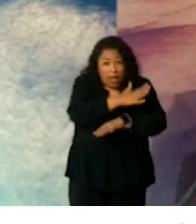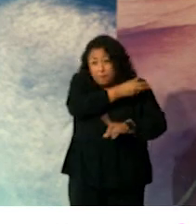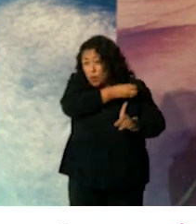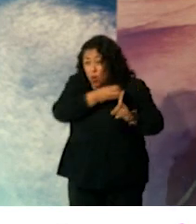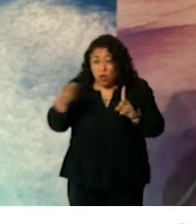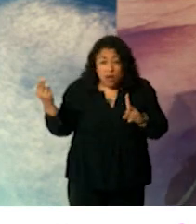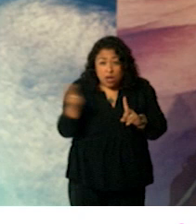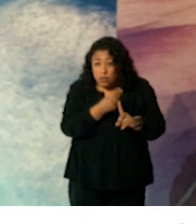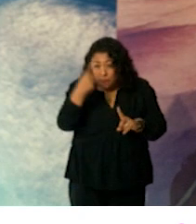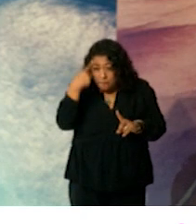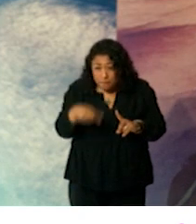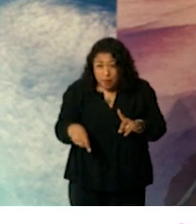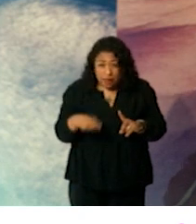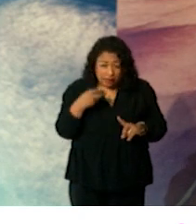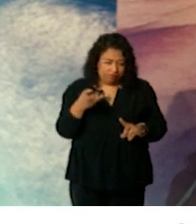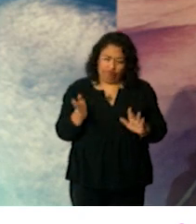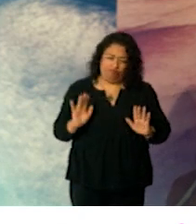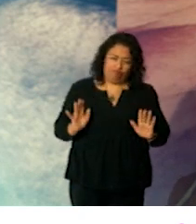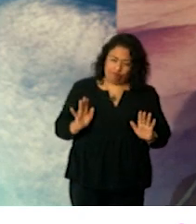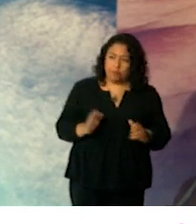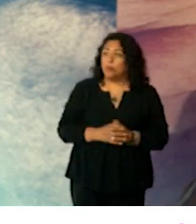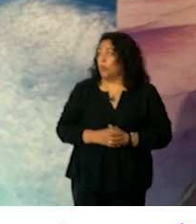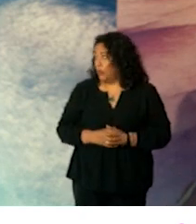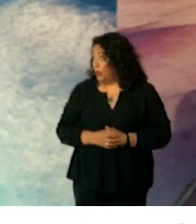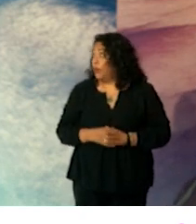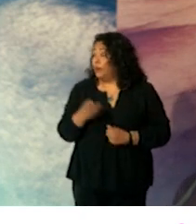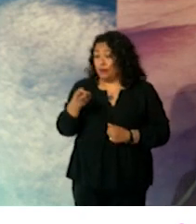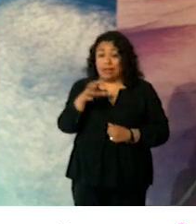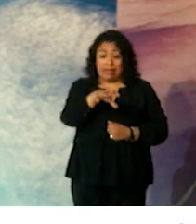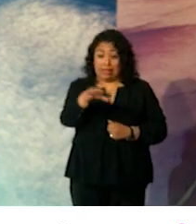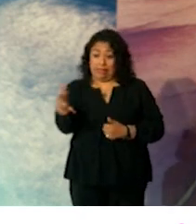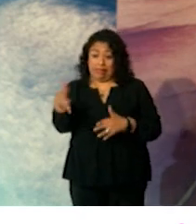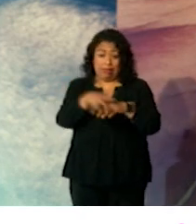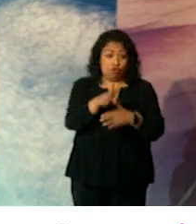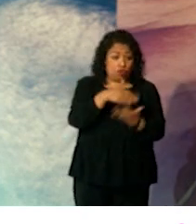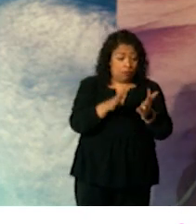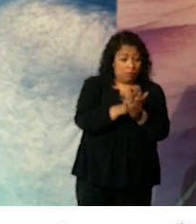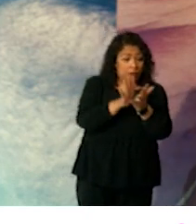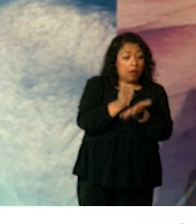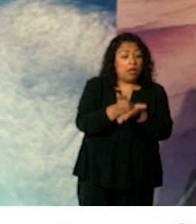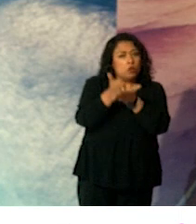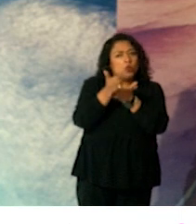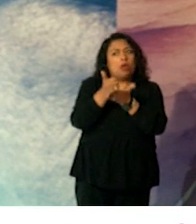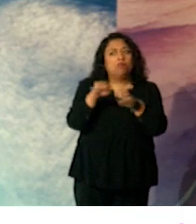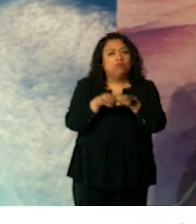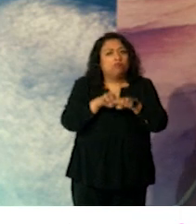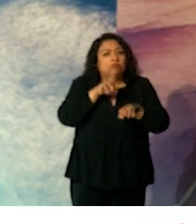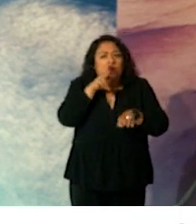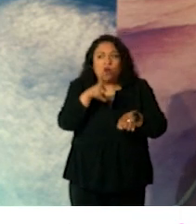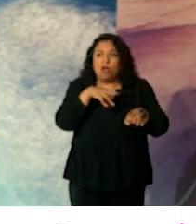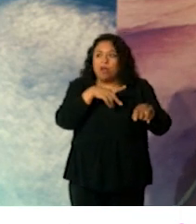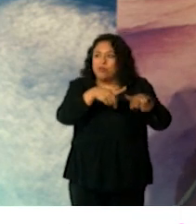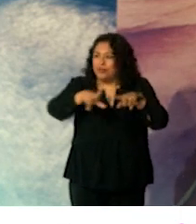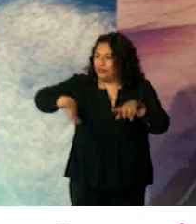estructural que se necesita para esa parte. Y justamente esa transversalidad nos ayudaría a poder tener un mejor equipo, a tener esta diversidad